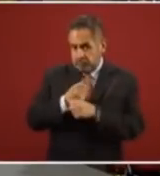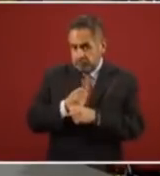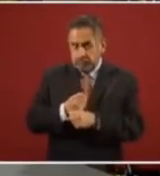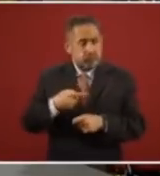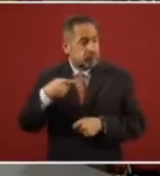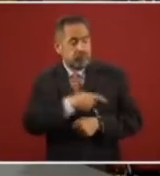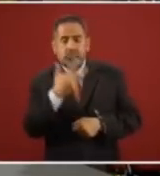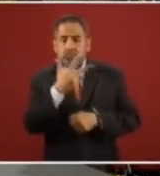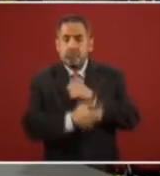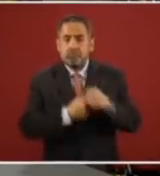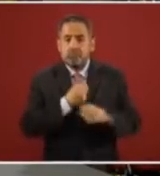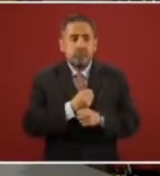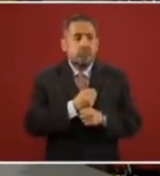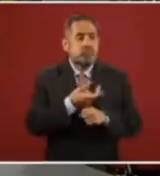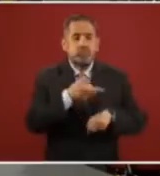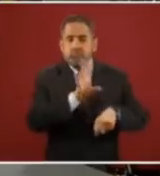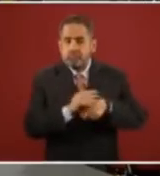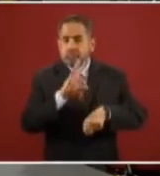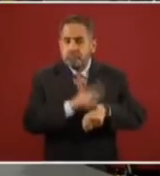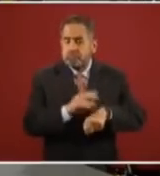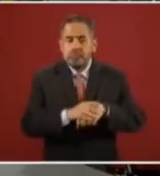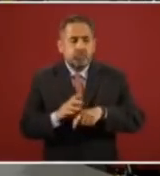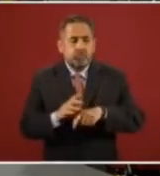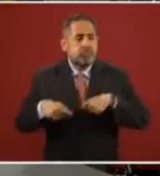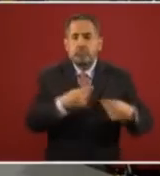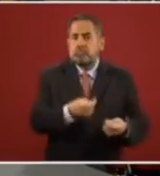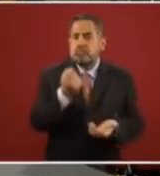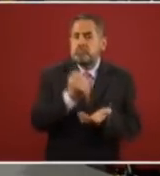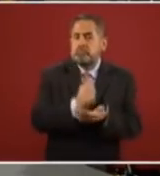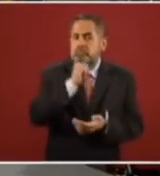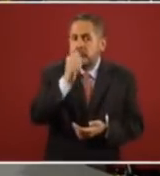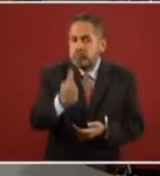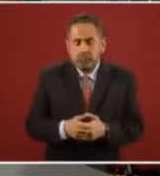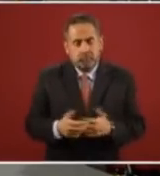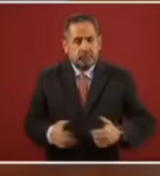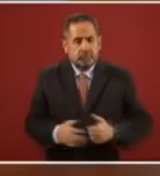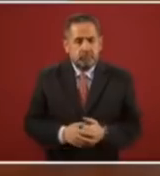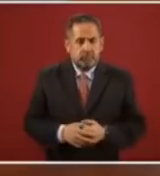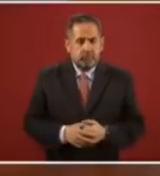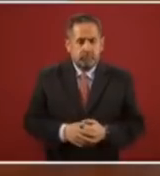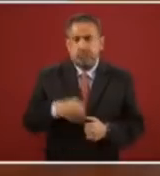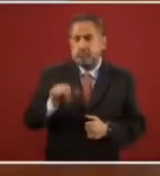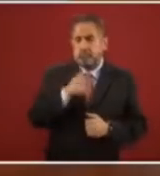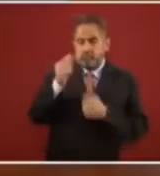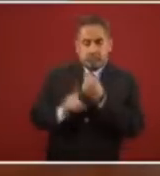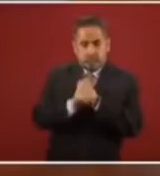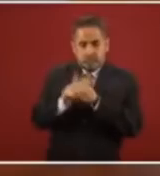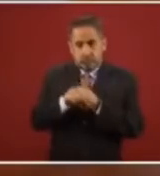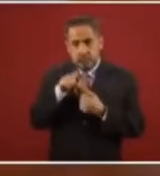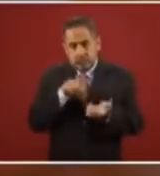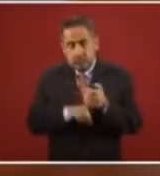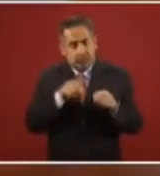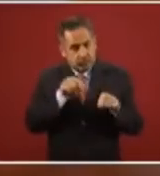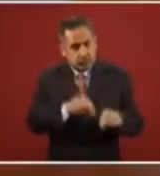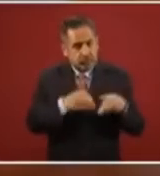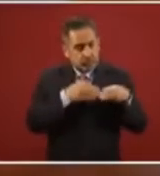tienen 8 años con los mismos permisos y no se abanderan. Pero el otro problema que hay con ese mismo tipo